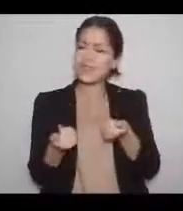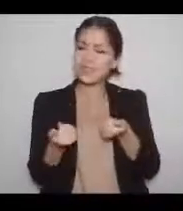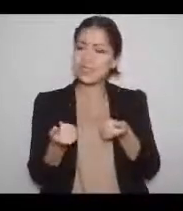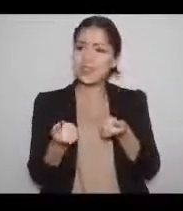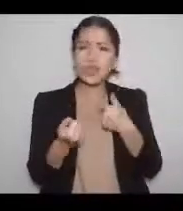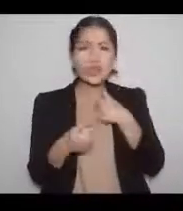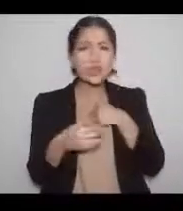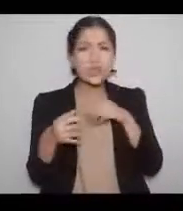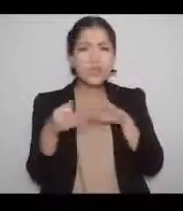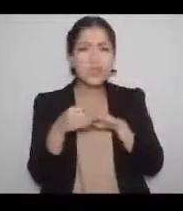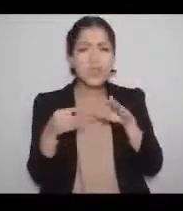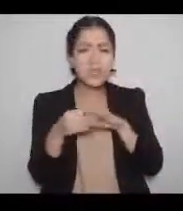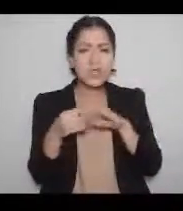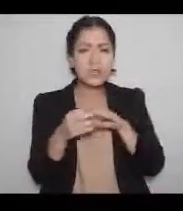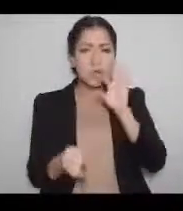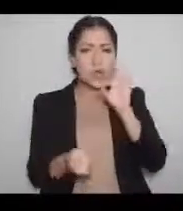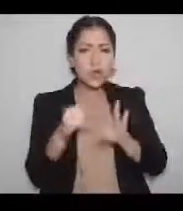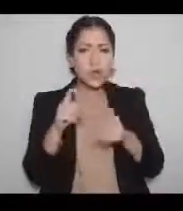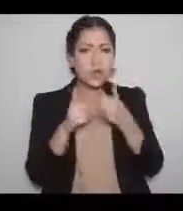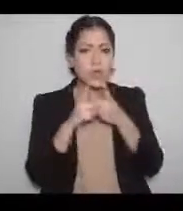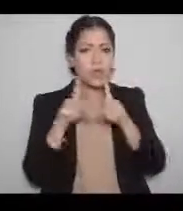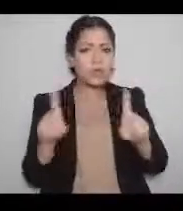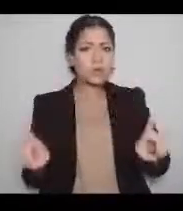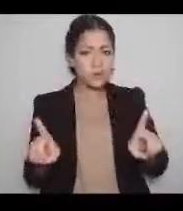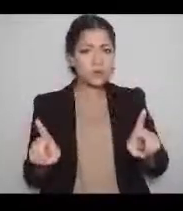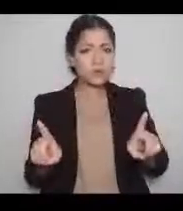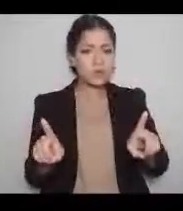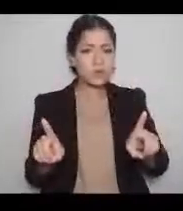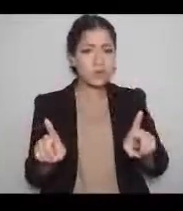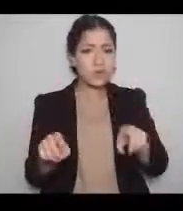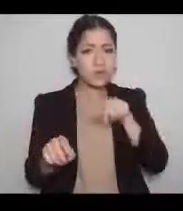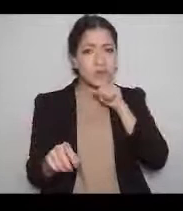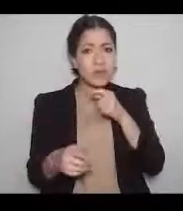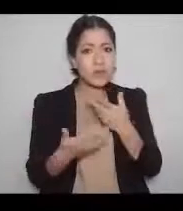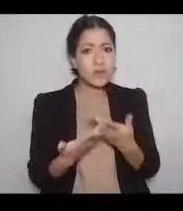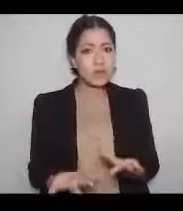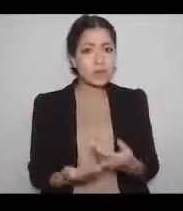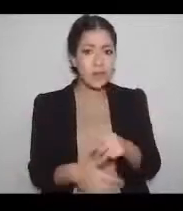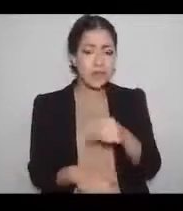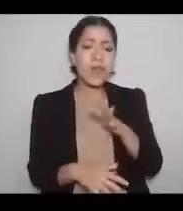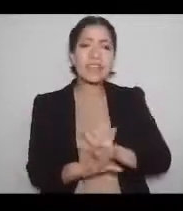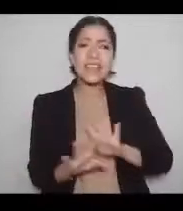Voy a separarme de la vieja dama. ¿Qué? ¡Hablo de la memoria, pendejo!